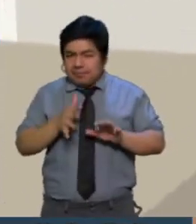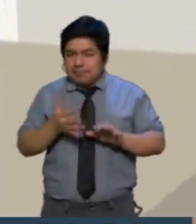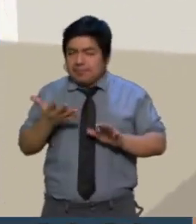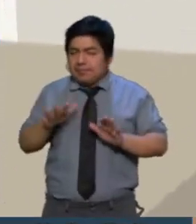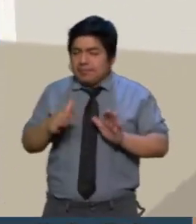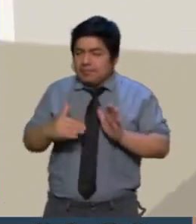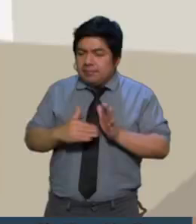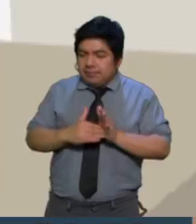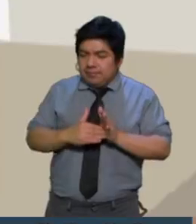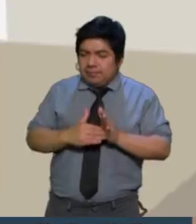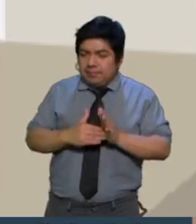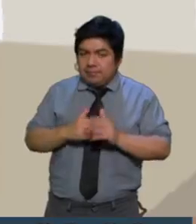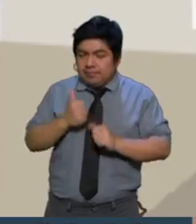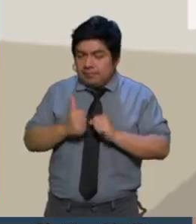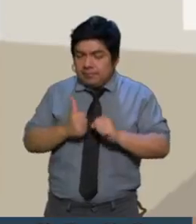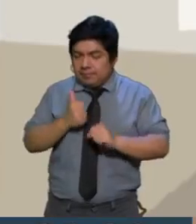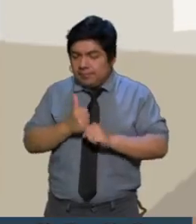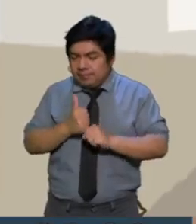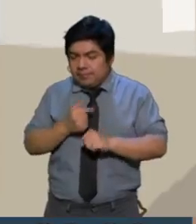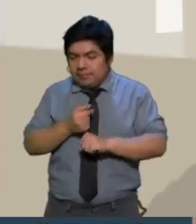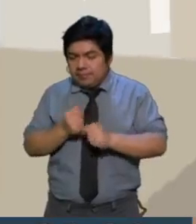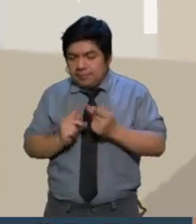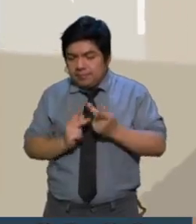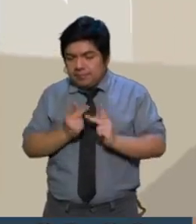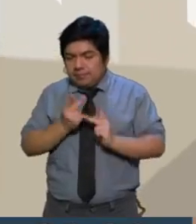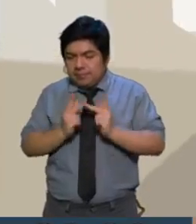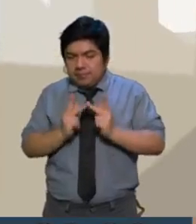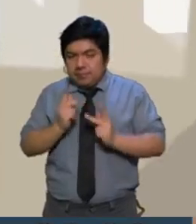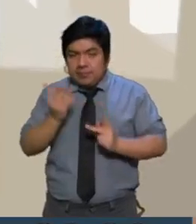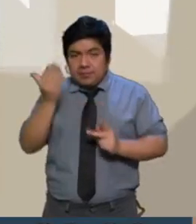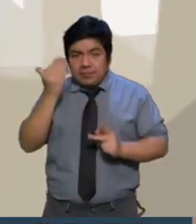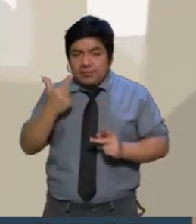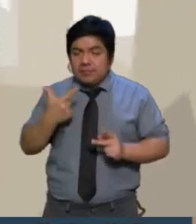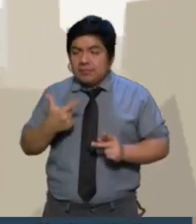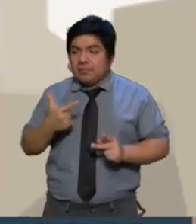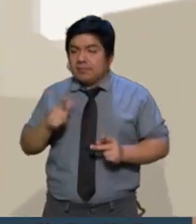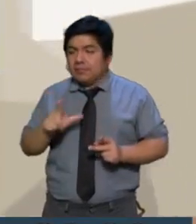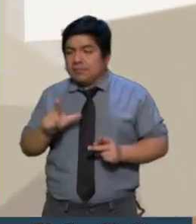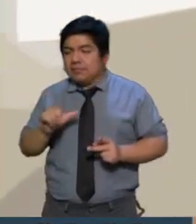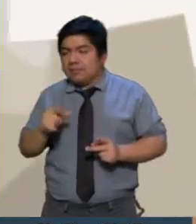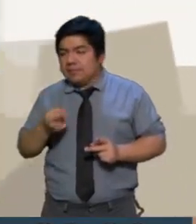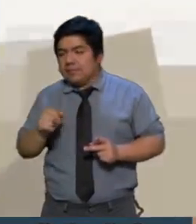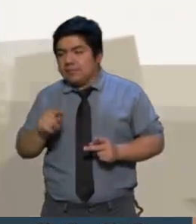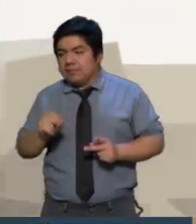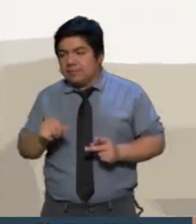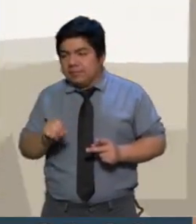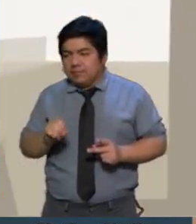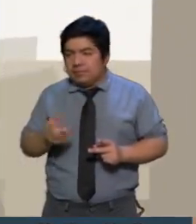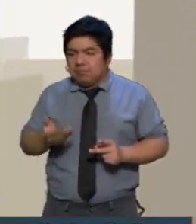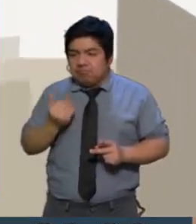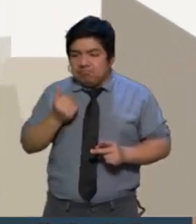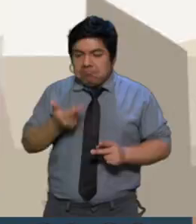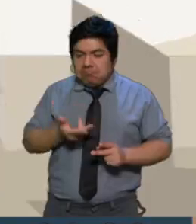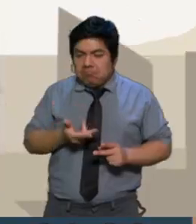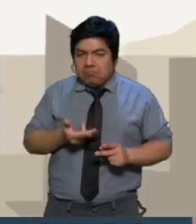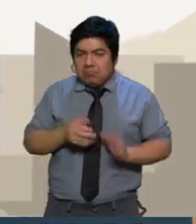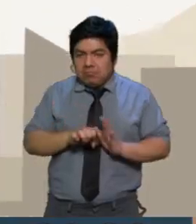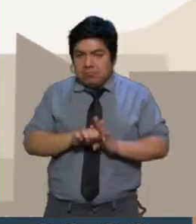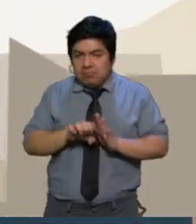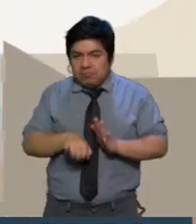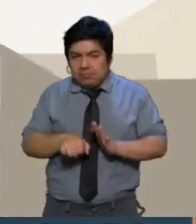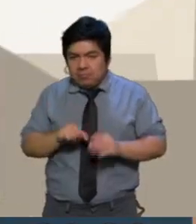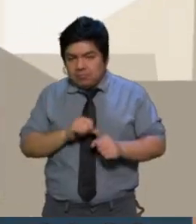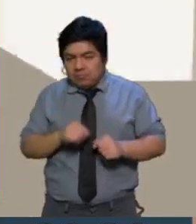el proceso que nos ha llevado la domesticación de plantas no había glifosato y había producción. Bueno, yo te podría poner un argumento de